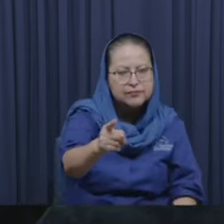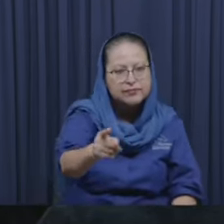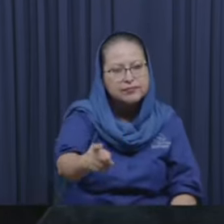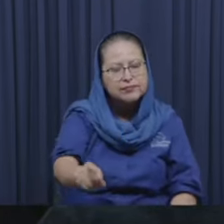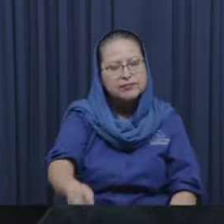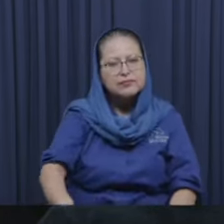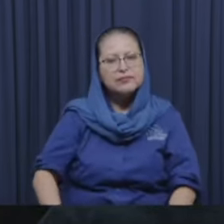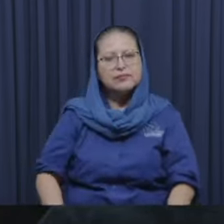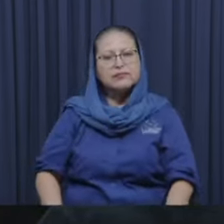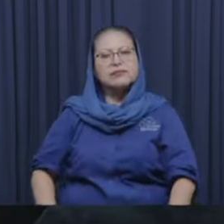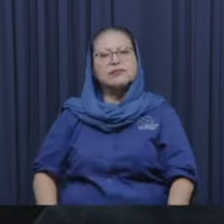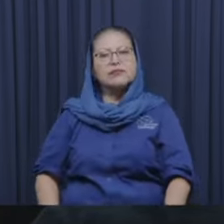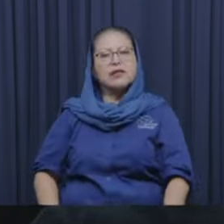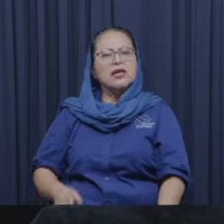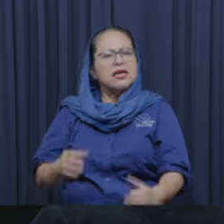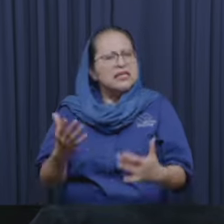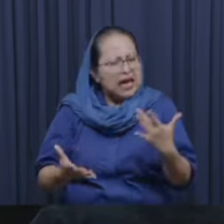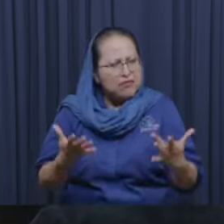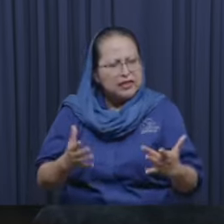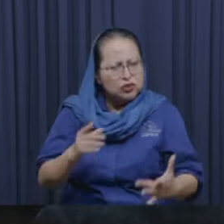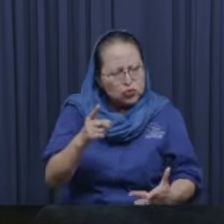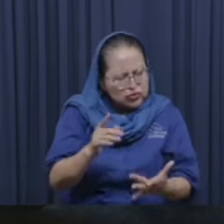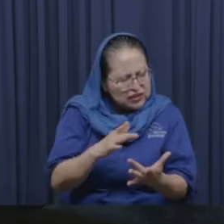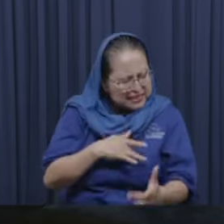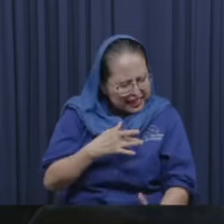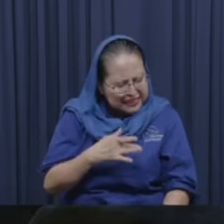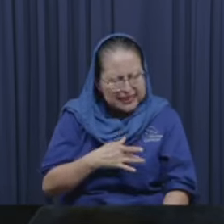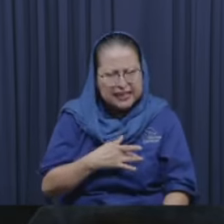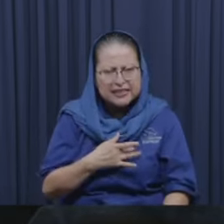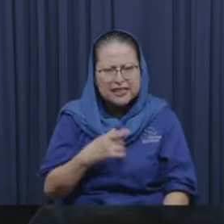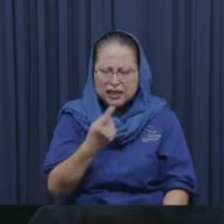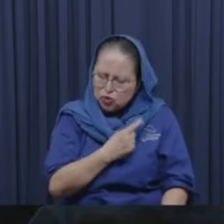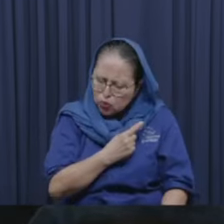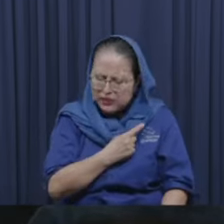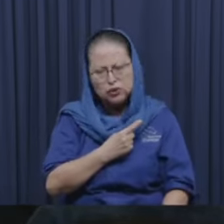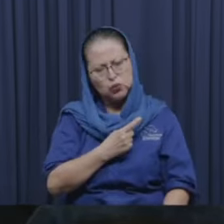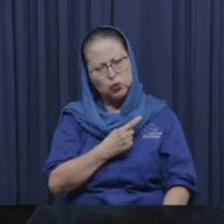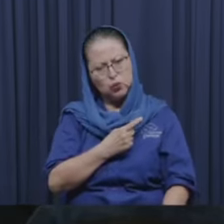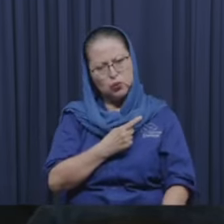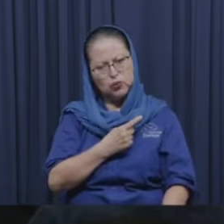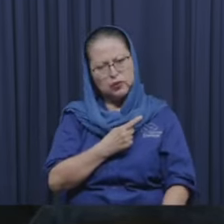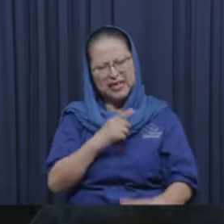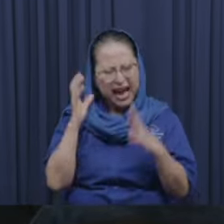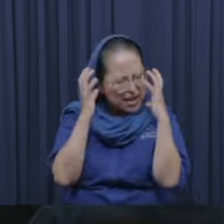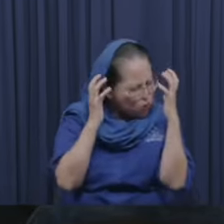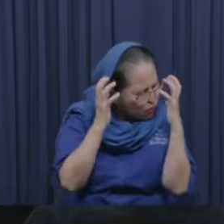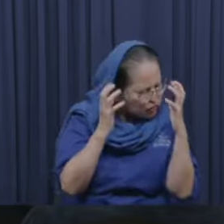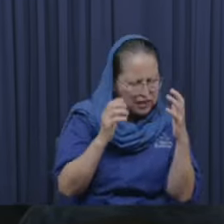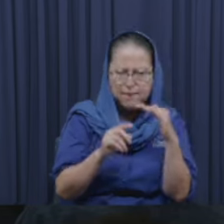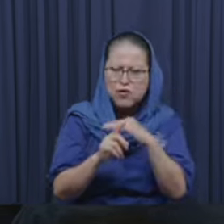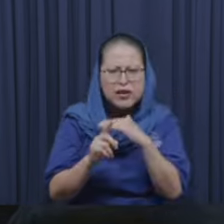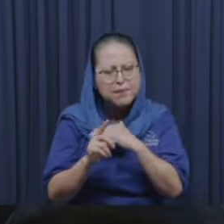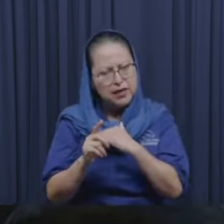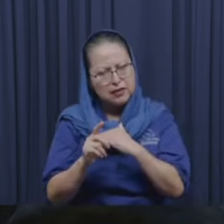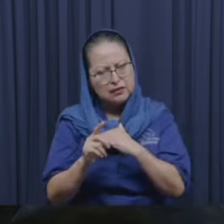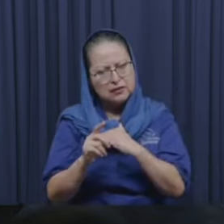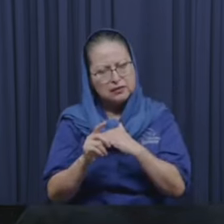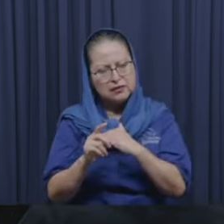le decía siente que no prospera pues acérquese al señor es que otra vez más hermano no